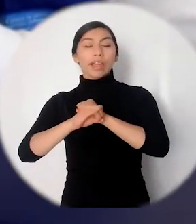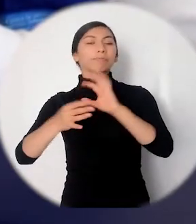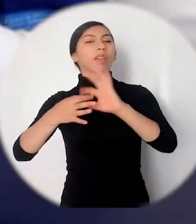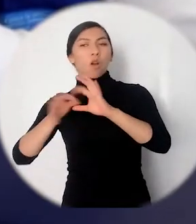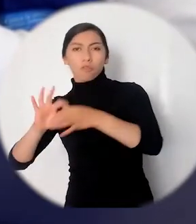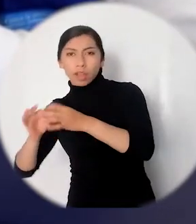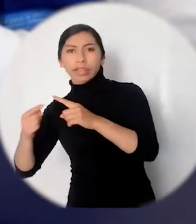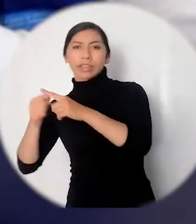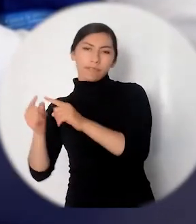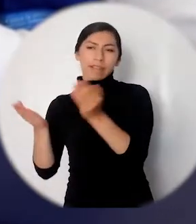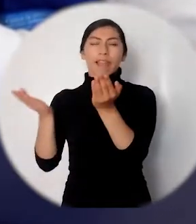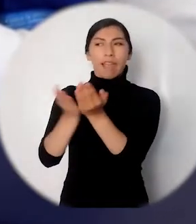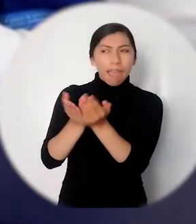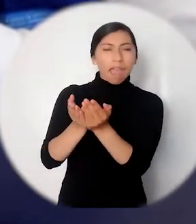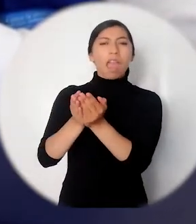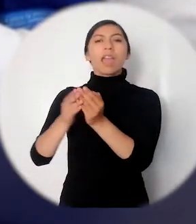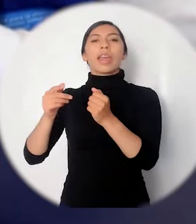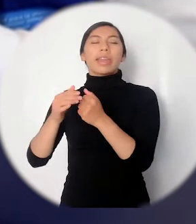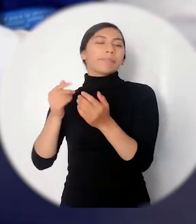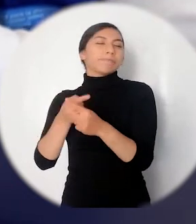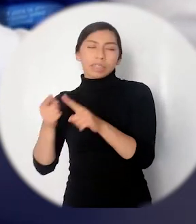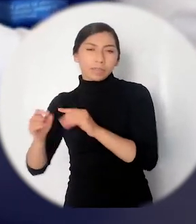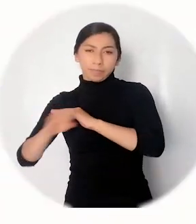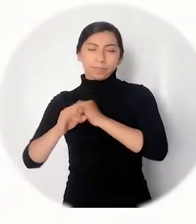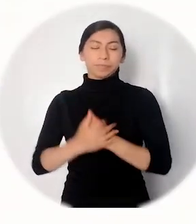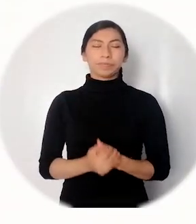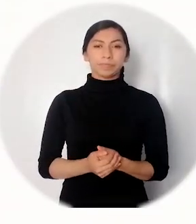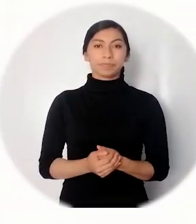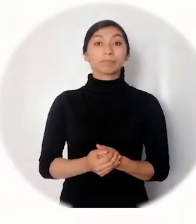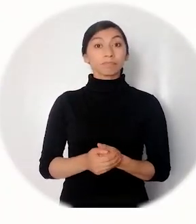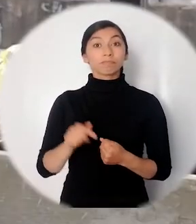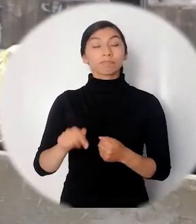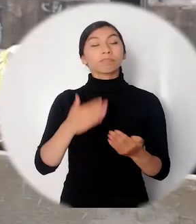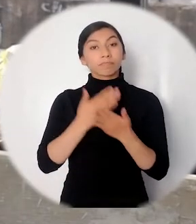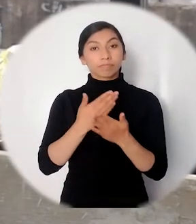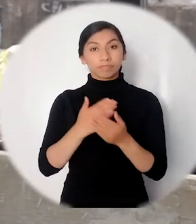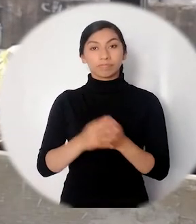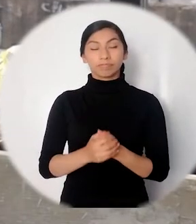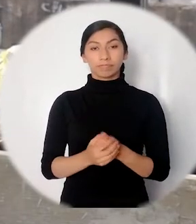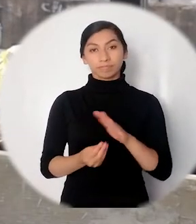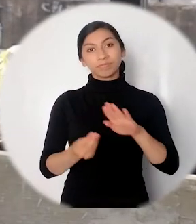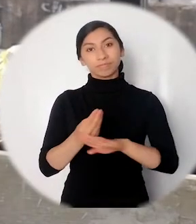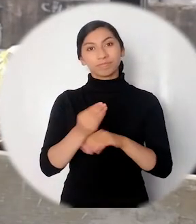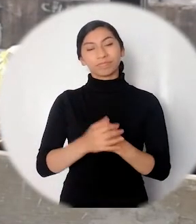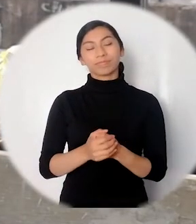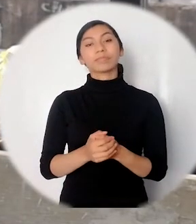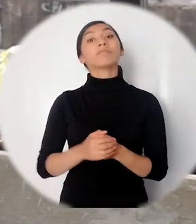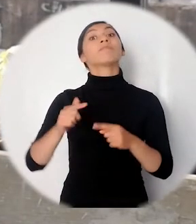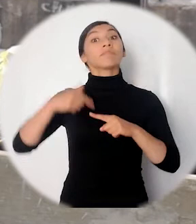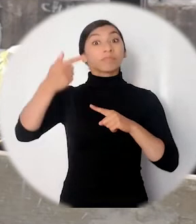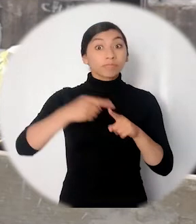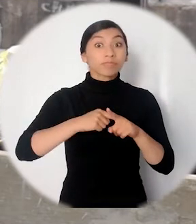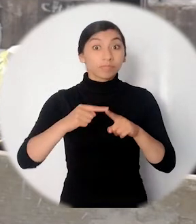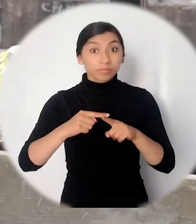del SNARIP como el ICETEX, el Ministerio de Comercio y la Registraduría, entre otros. Hasta aquí el informativo V Noticias. La